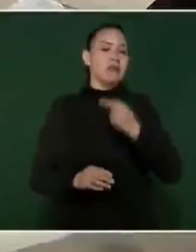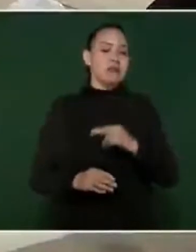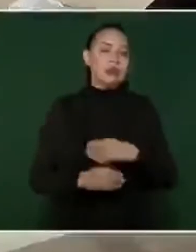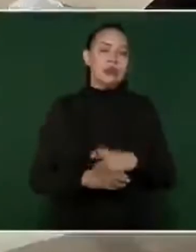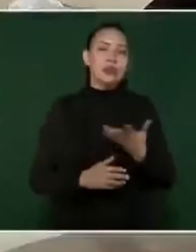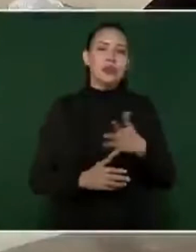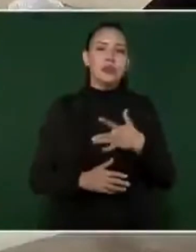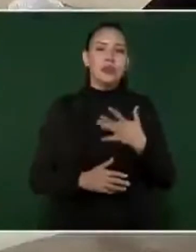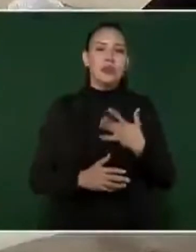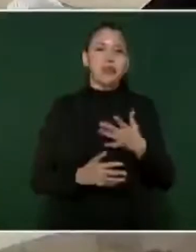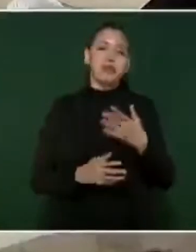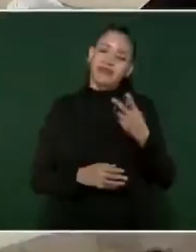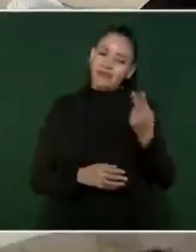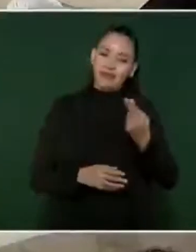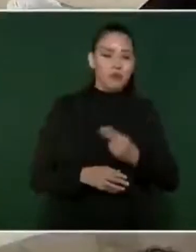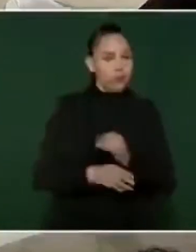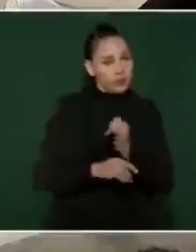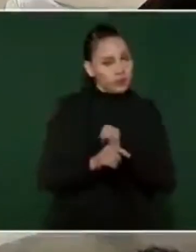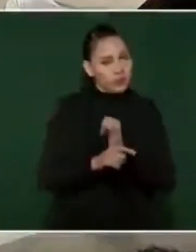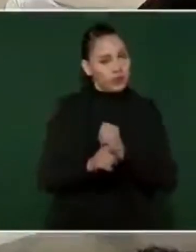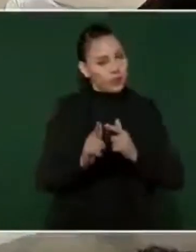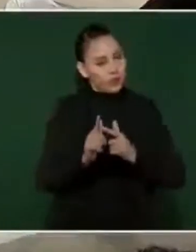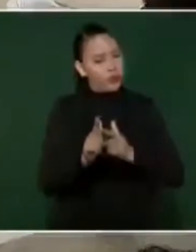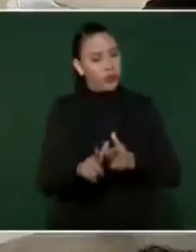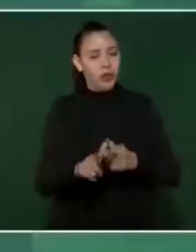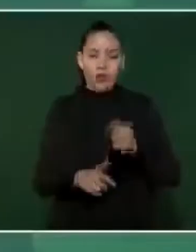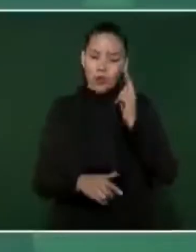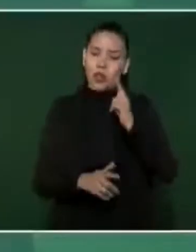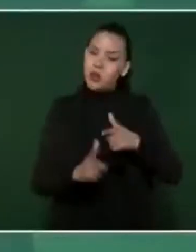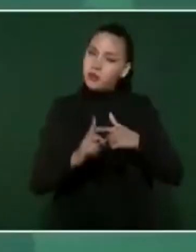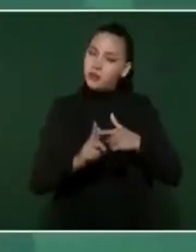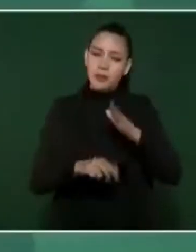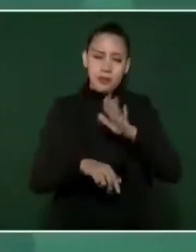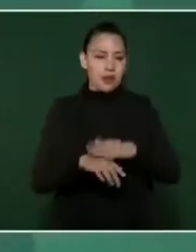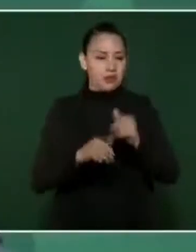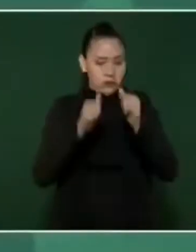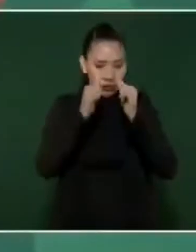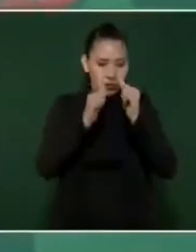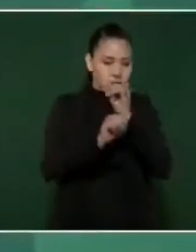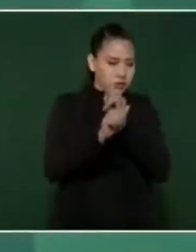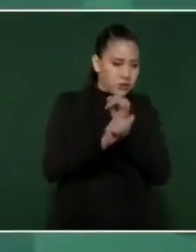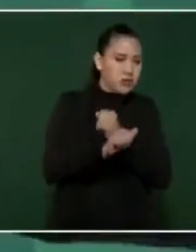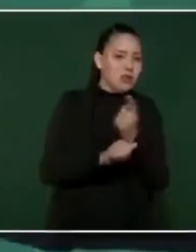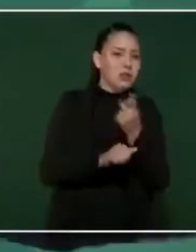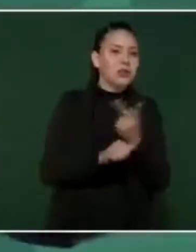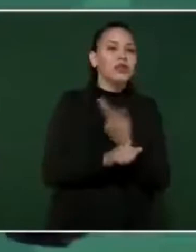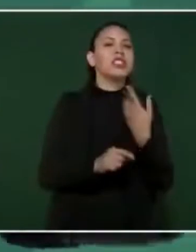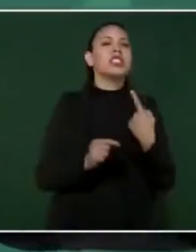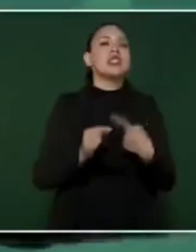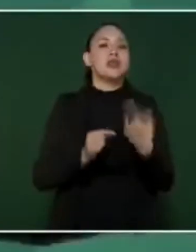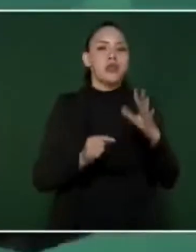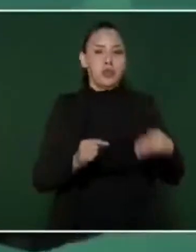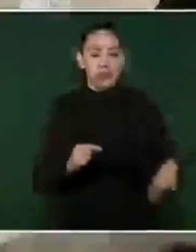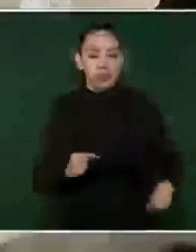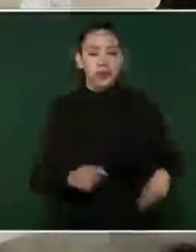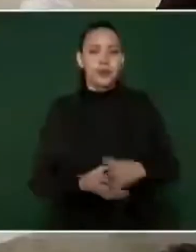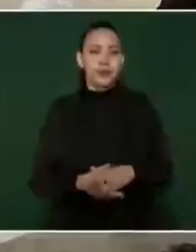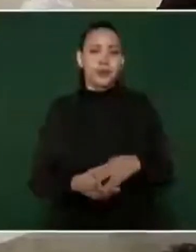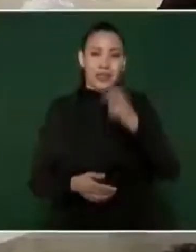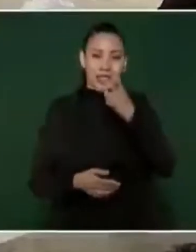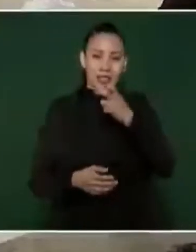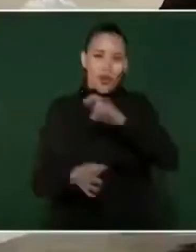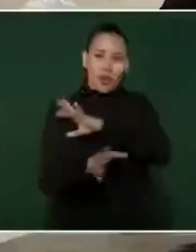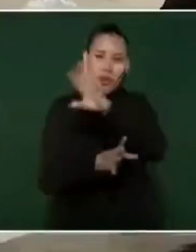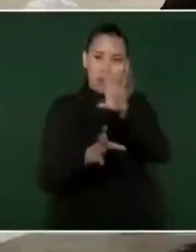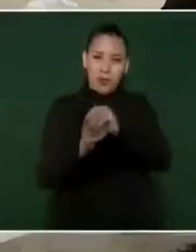y se va a seguir atendiendo. Entonces, todo lo que planteas, me gustaría que se lo transmitas a Rosa